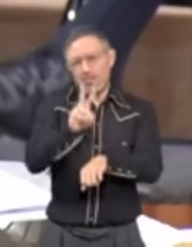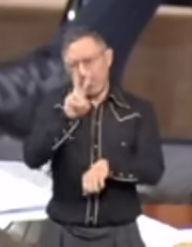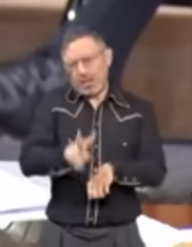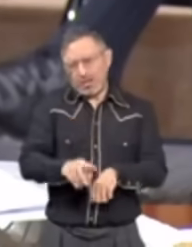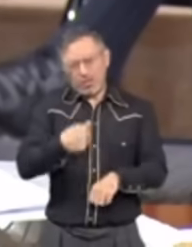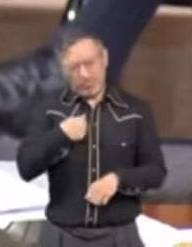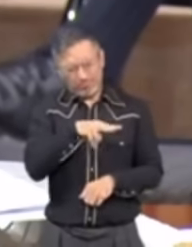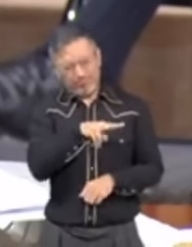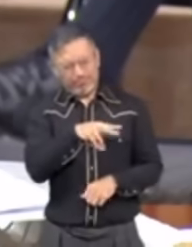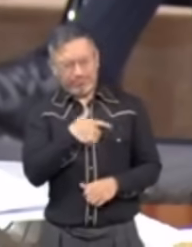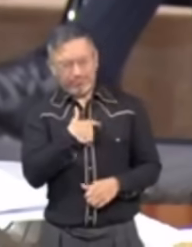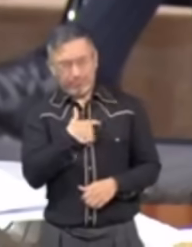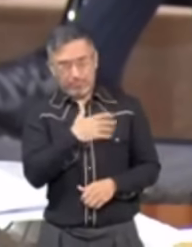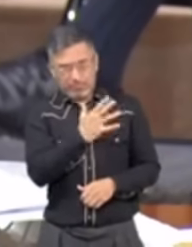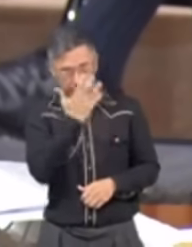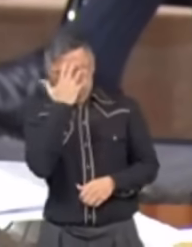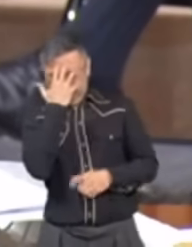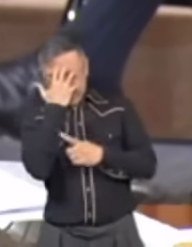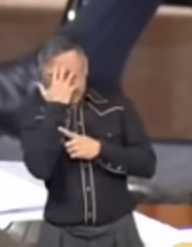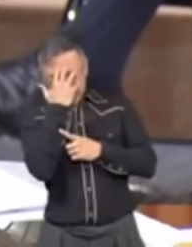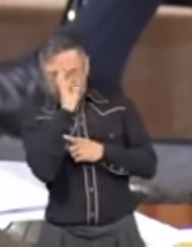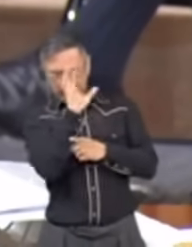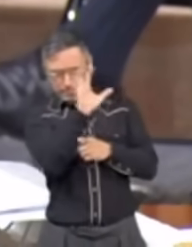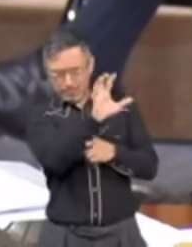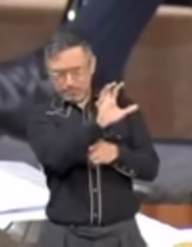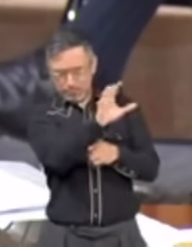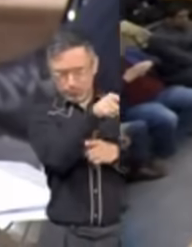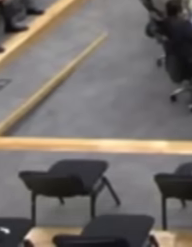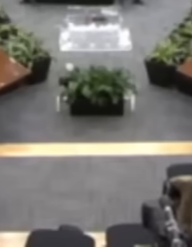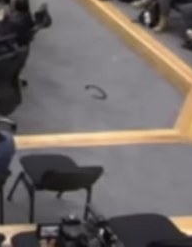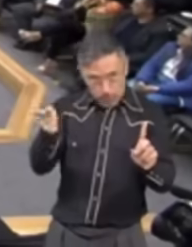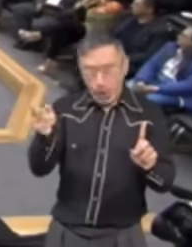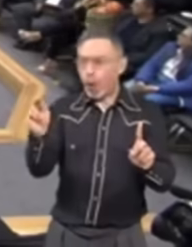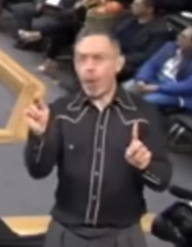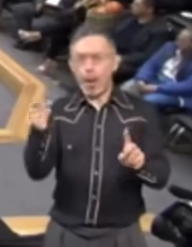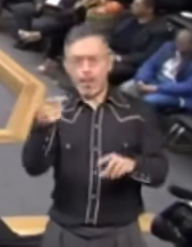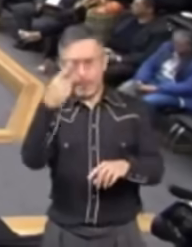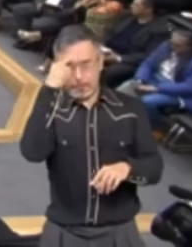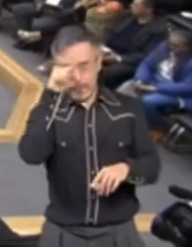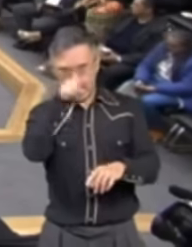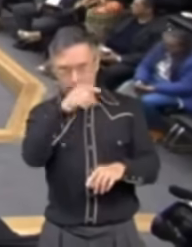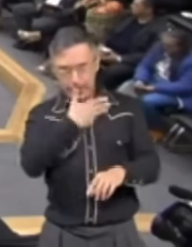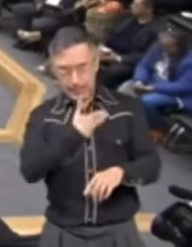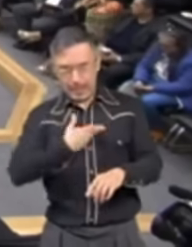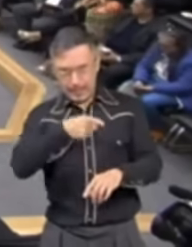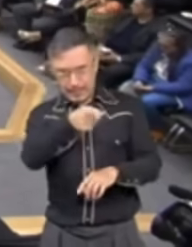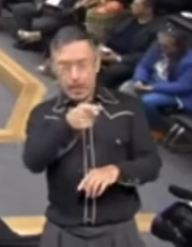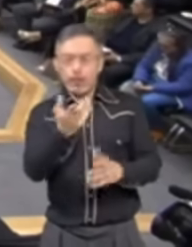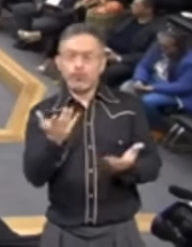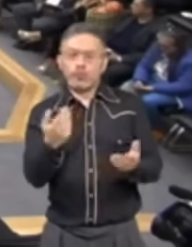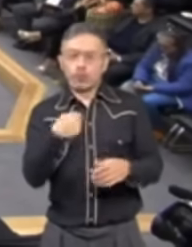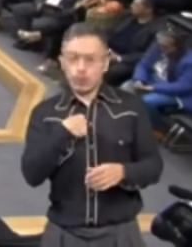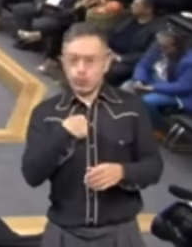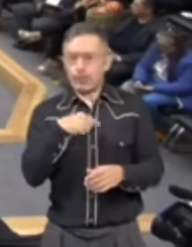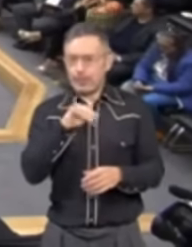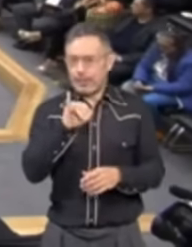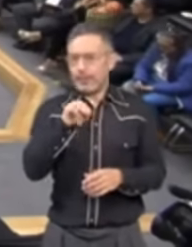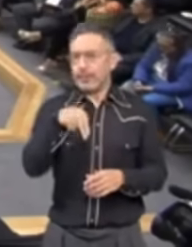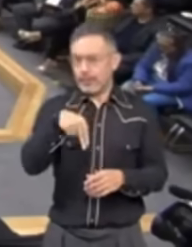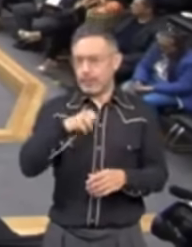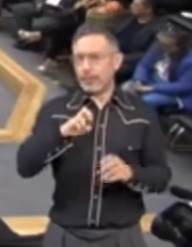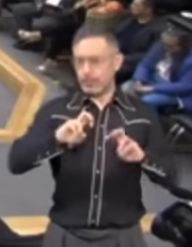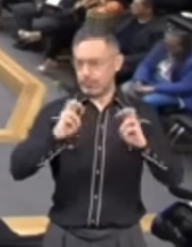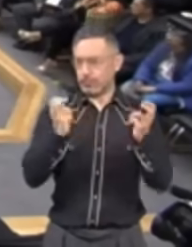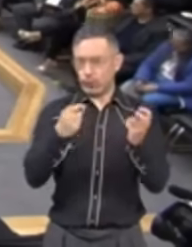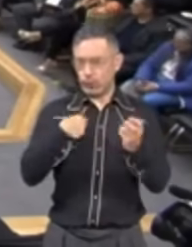ajena hablar del 88 del brazo de Manuel Bartlett. Muchas gracias. Como me estoy estrenando en este espacio, dice en